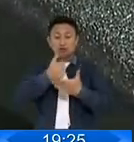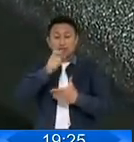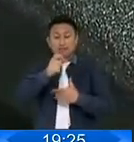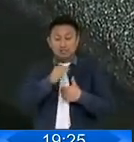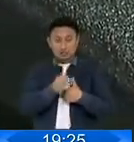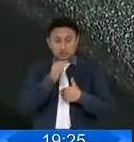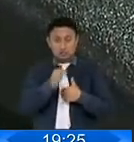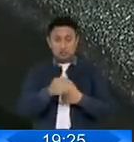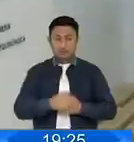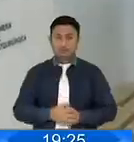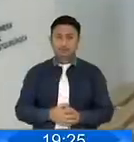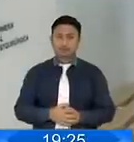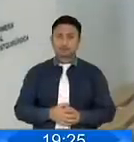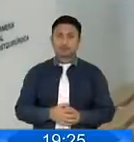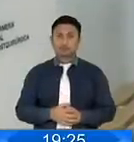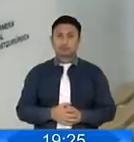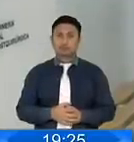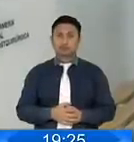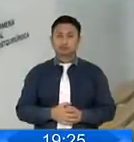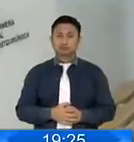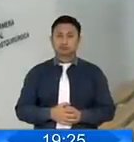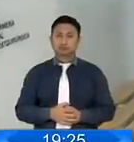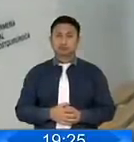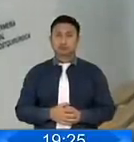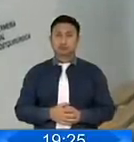coronavirus. Informó Marilyn Jaramillo.